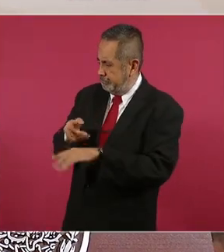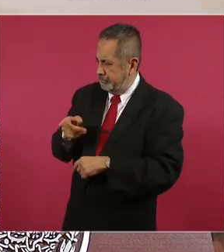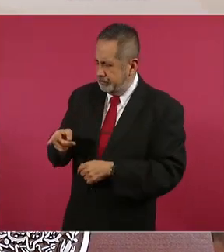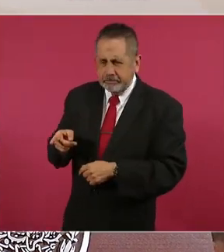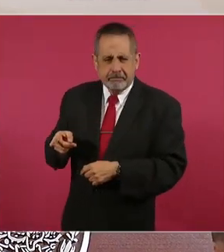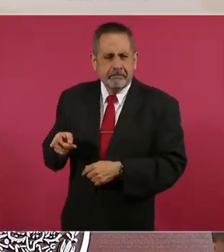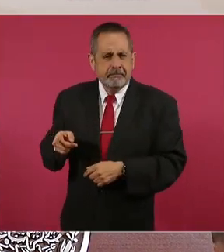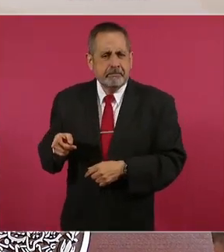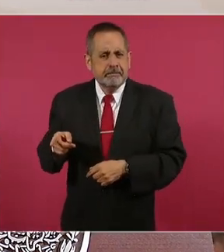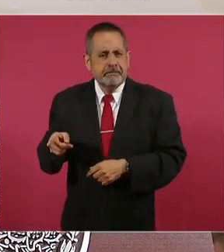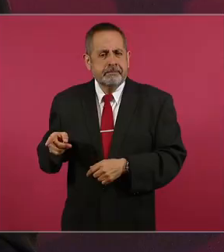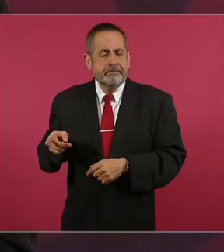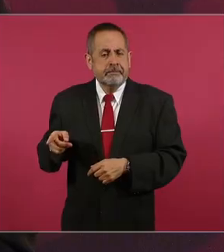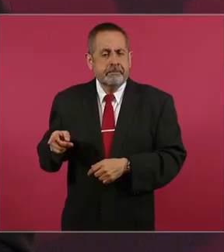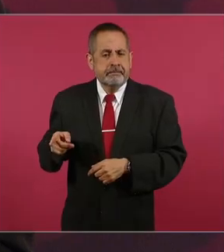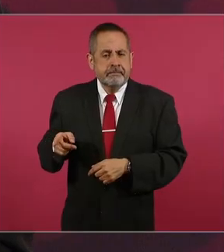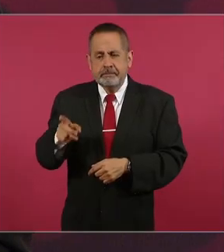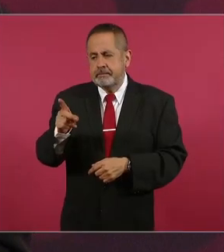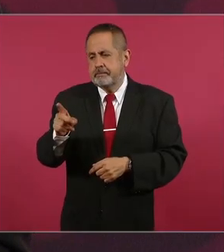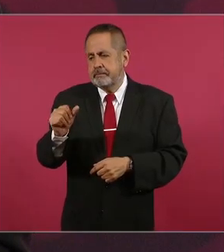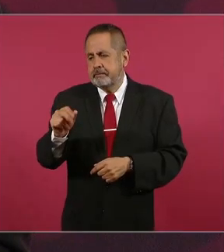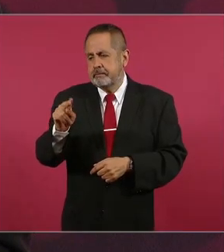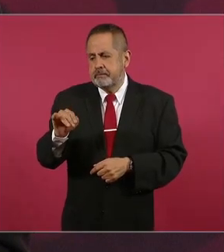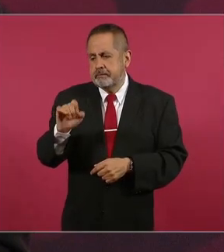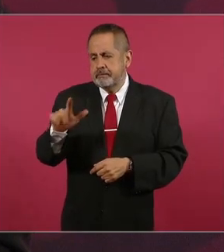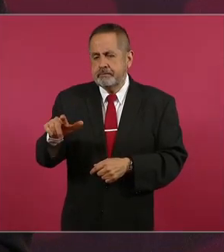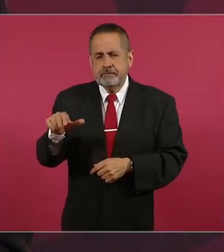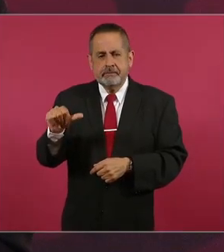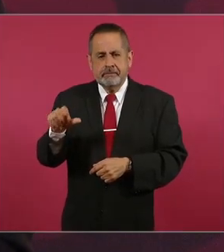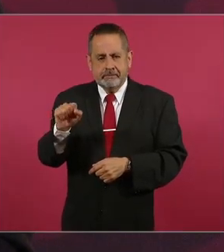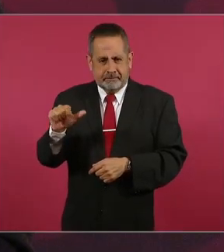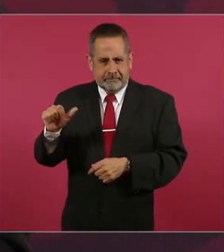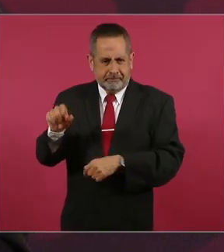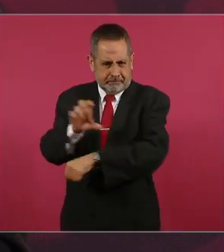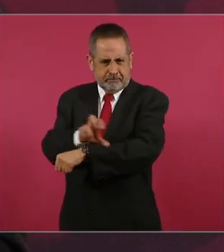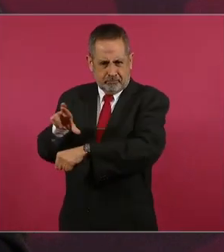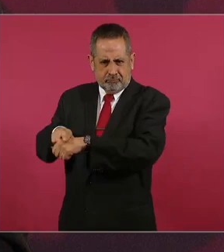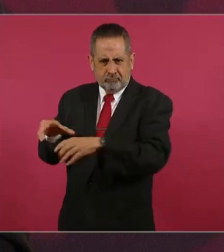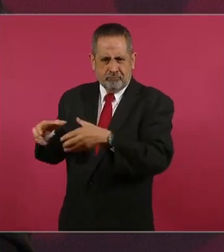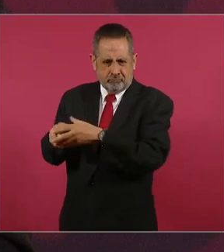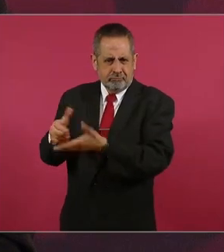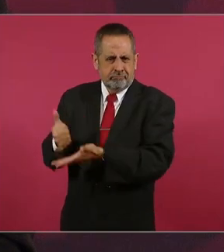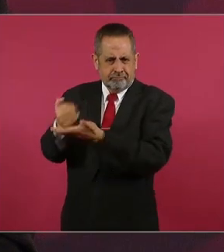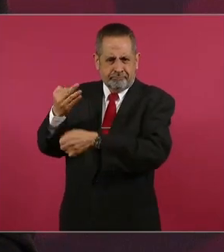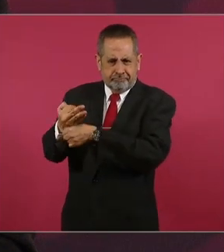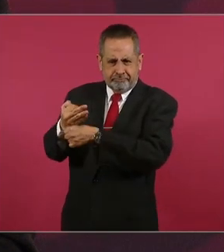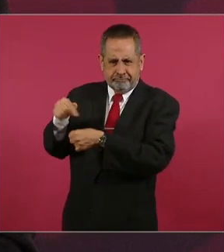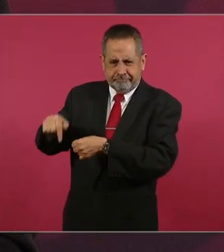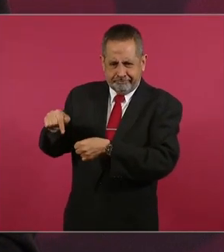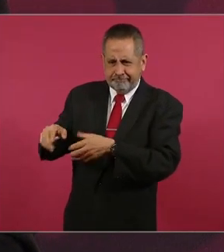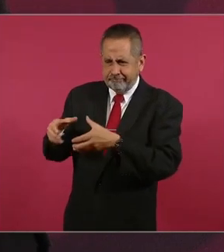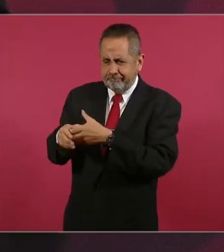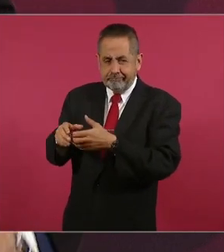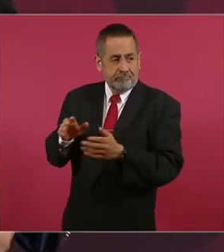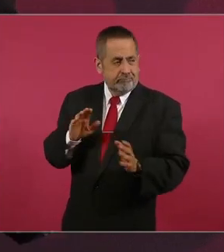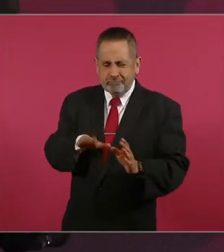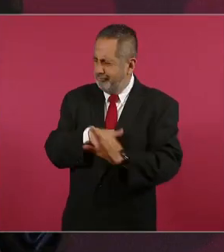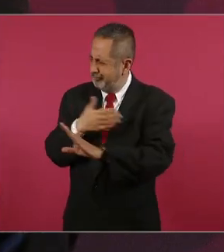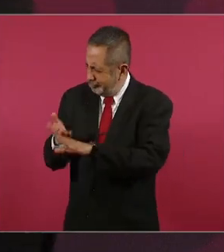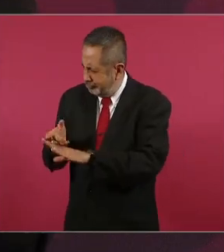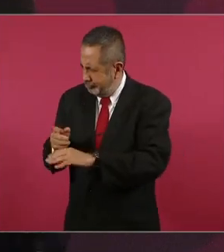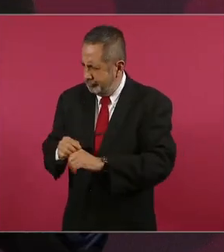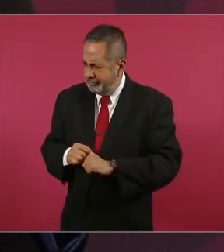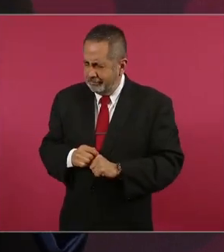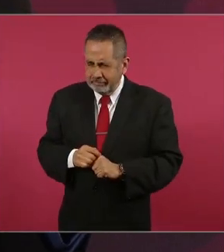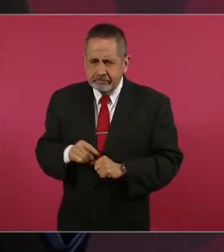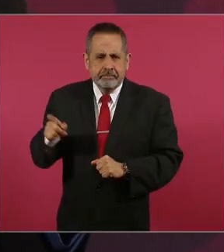de Daniel Asaf, el coordinador de ayudantía. Y claro,